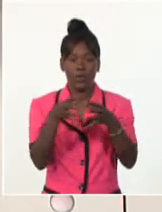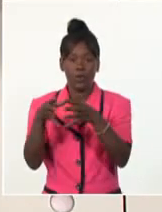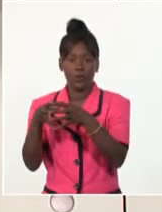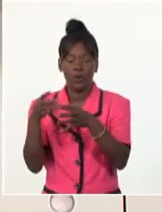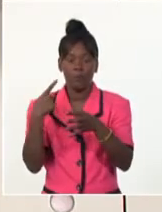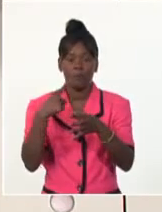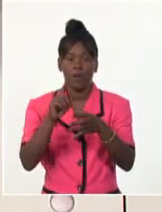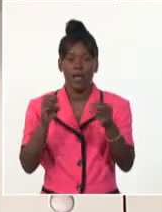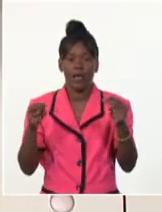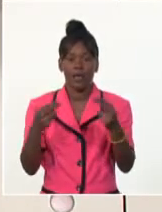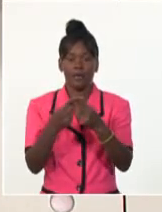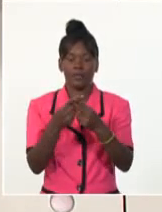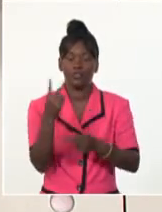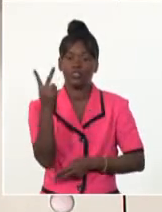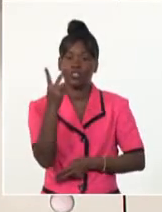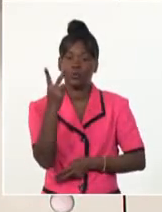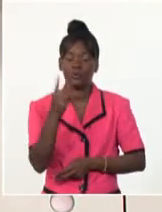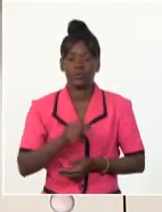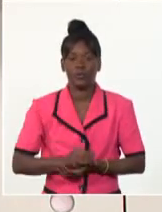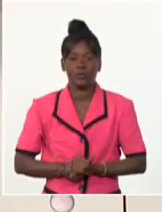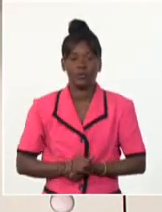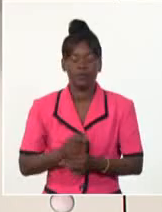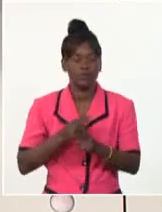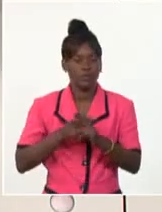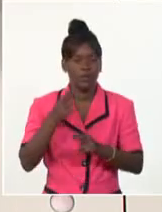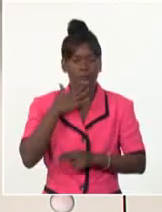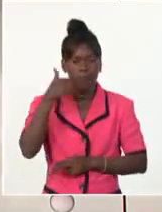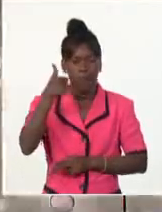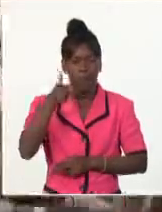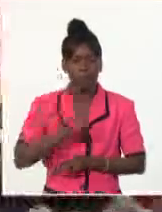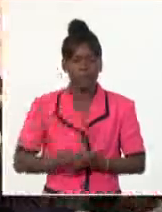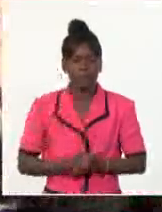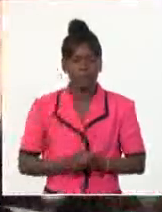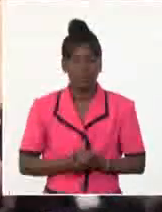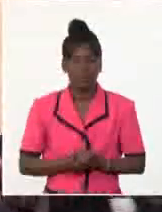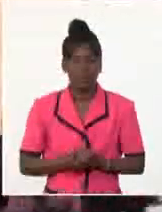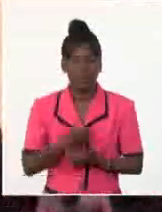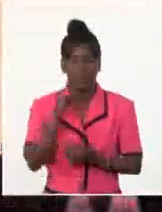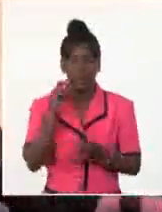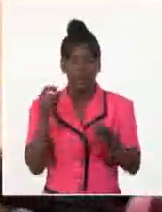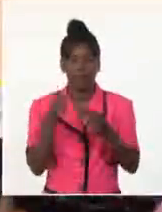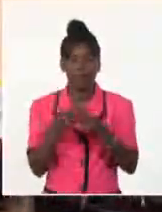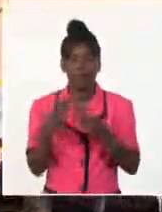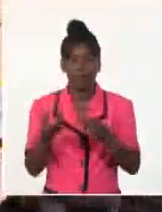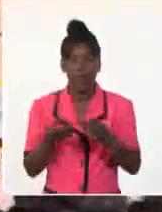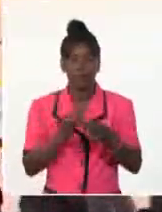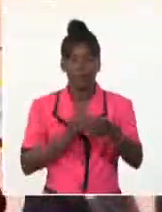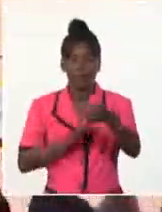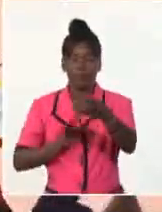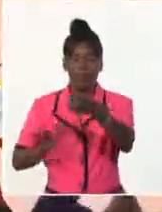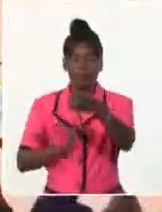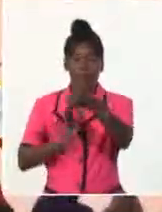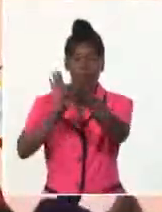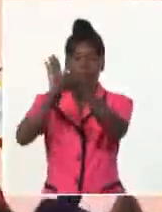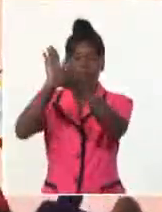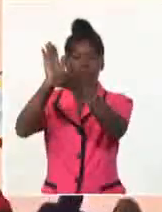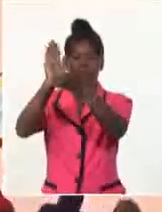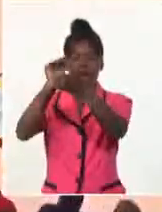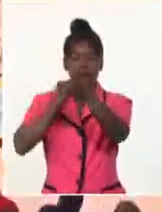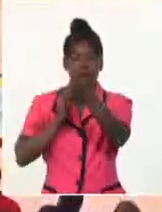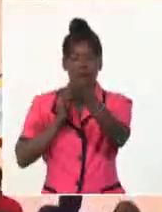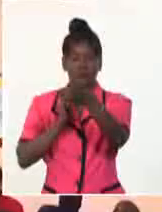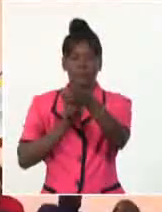partido con más puntos en la historia de la NBA. El choque, que se definió en el segundo tiempo extra, culminó con marcador final